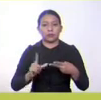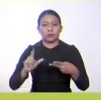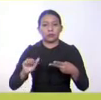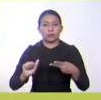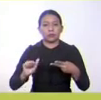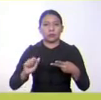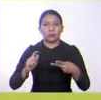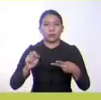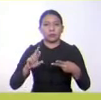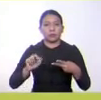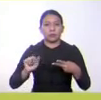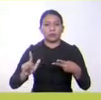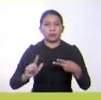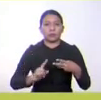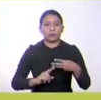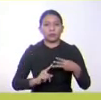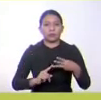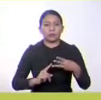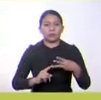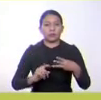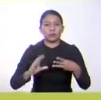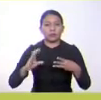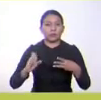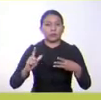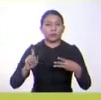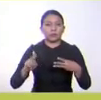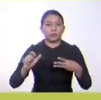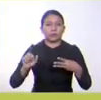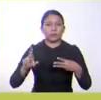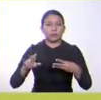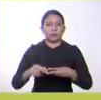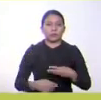lateral. O C. Crecimiento celular.